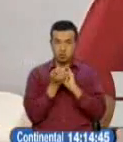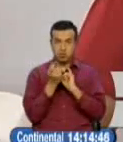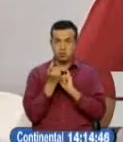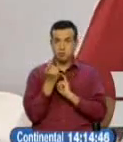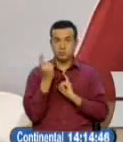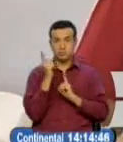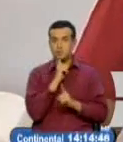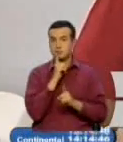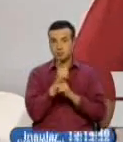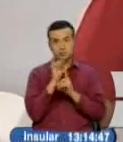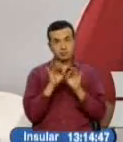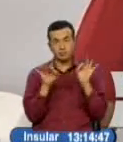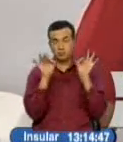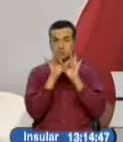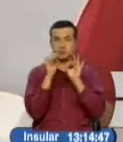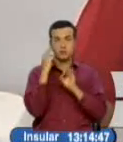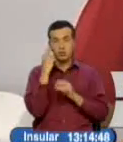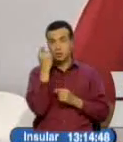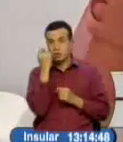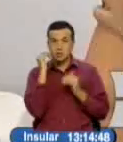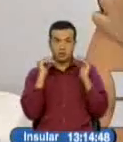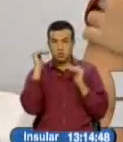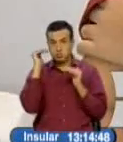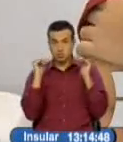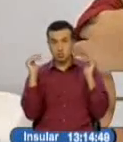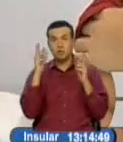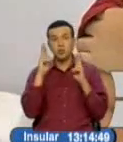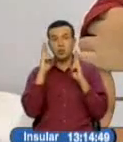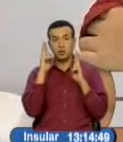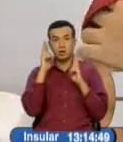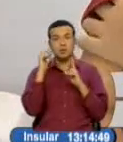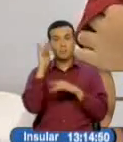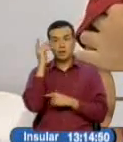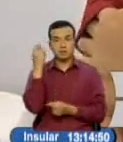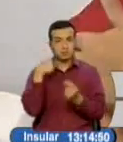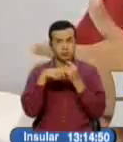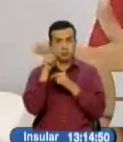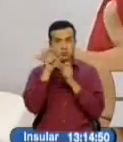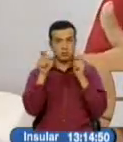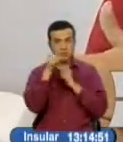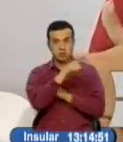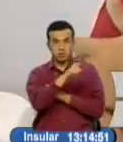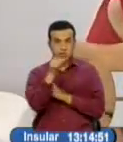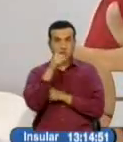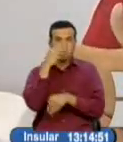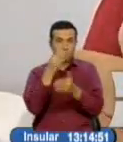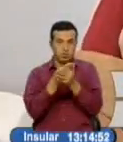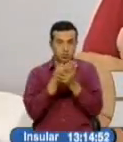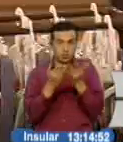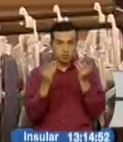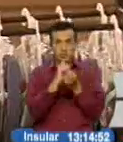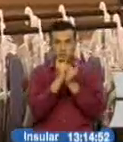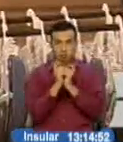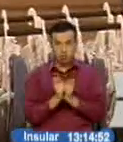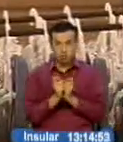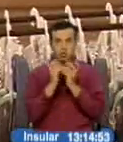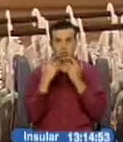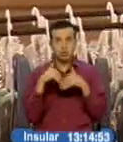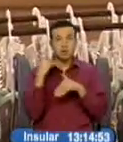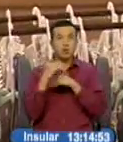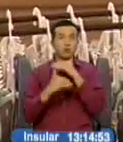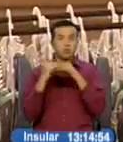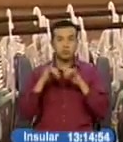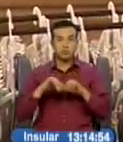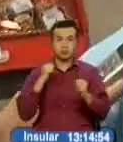toca hacer de acuerdo a los precios y todo eso. Esperamos que sean mejores las ventas, que la gente más o menos empiece a comprar ya con el cambio del IVA. Fue un proceso